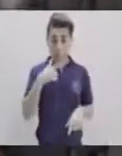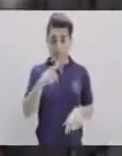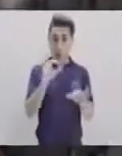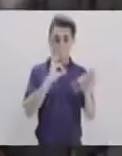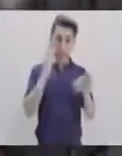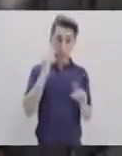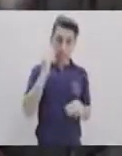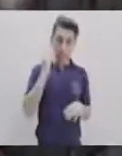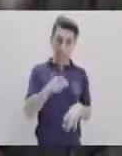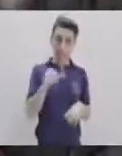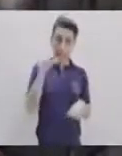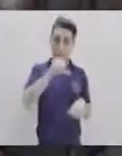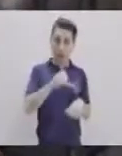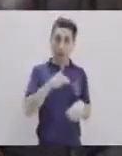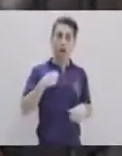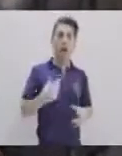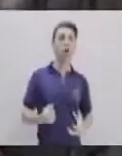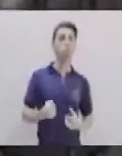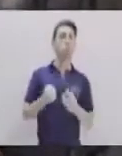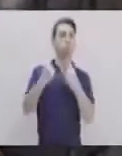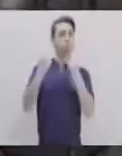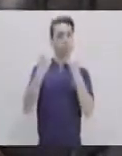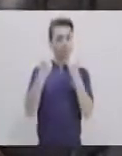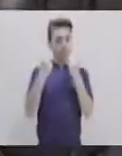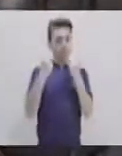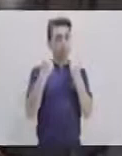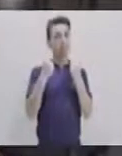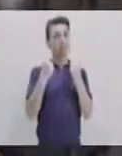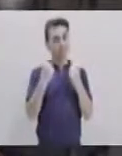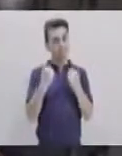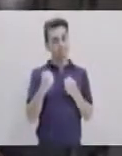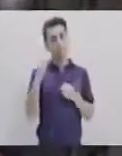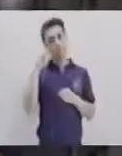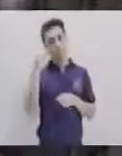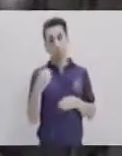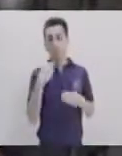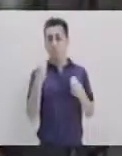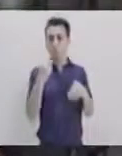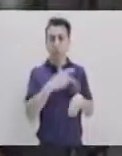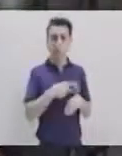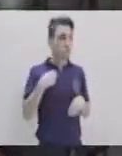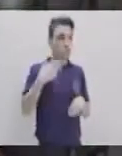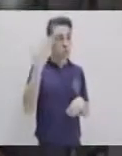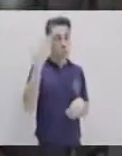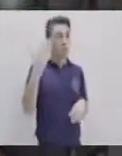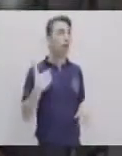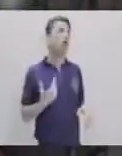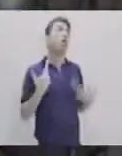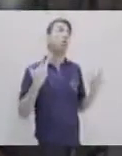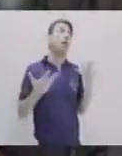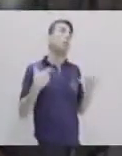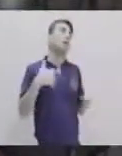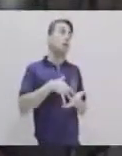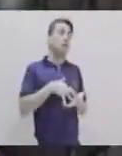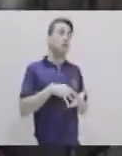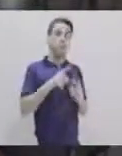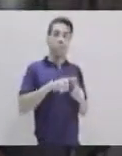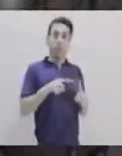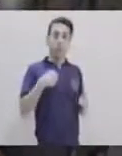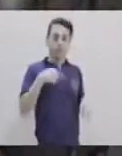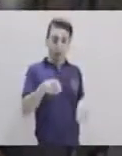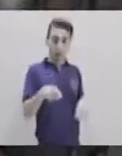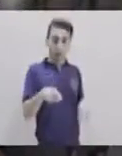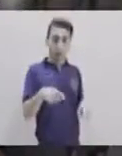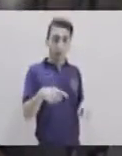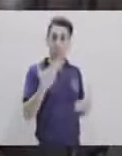veces no sabemos qué tan fuertes somos cuando nosotros afrontamos ciertas cosas. Por ejemplo, un divorcio